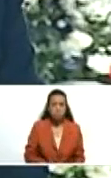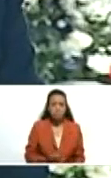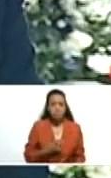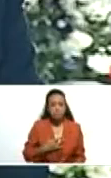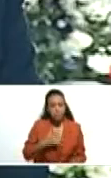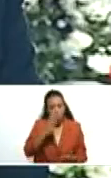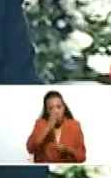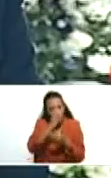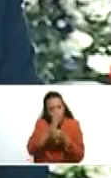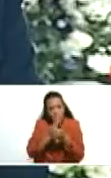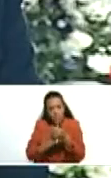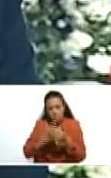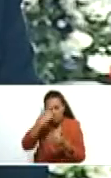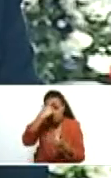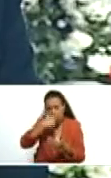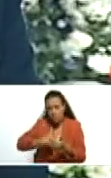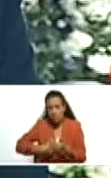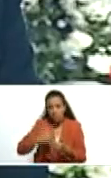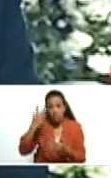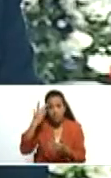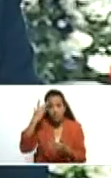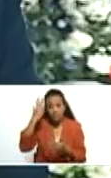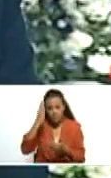sencillo, humilde,